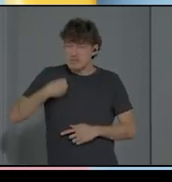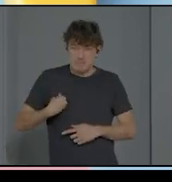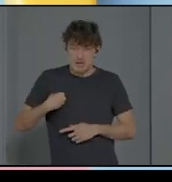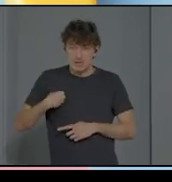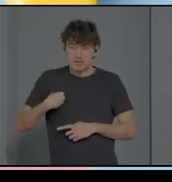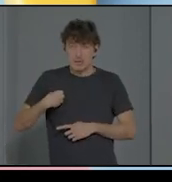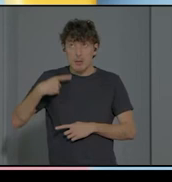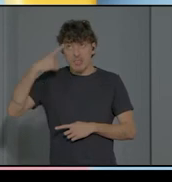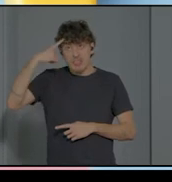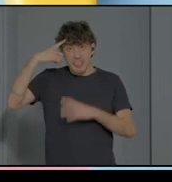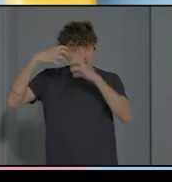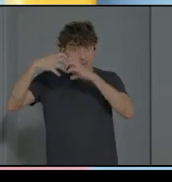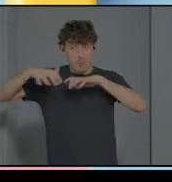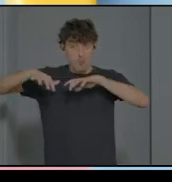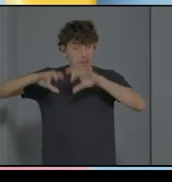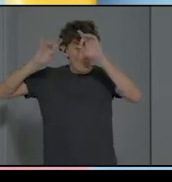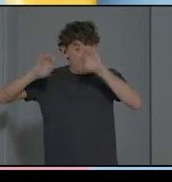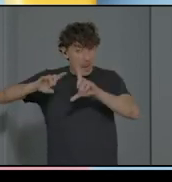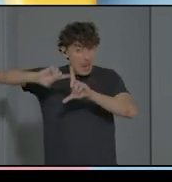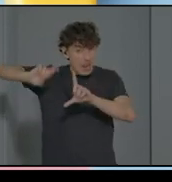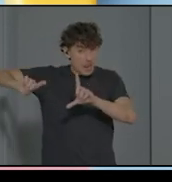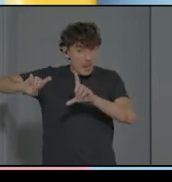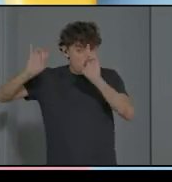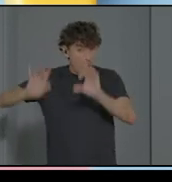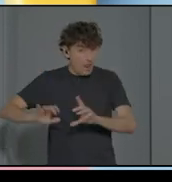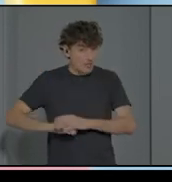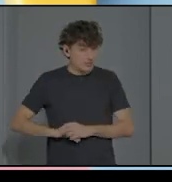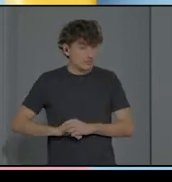Si ponemos una madre y un niño jugando juntos,